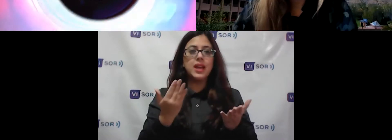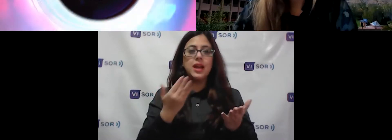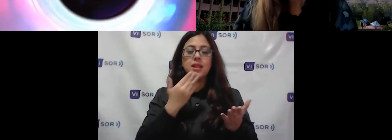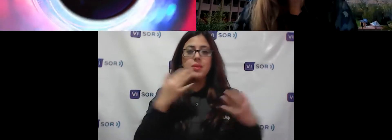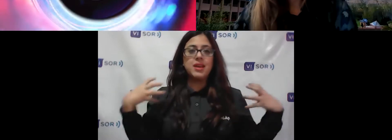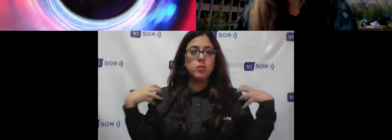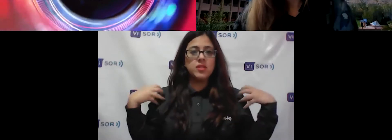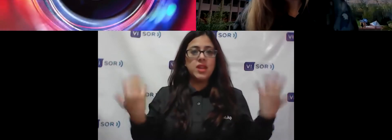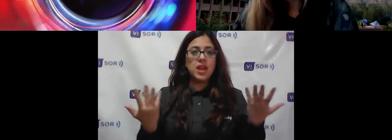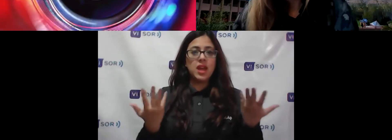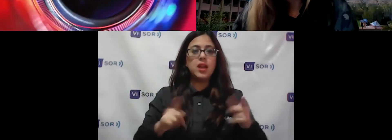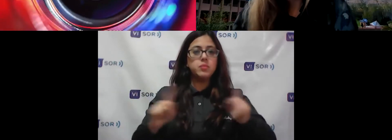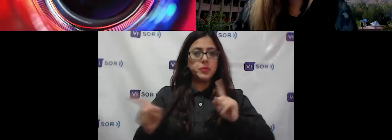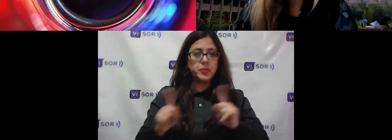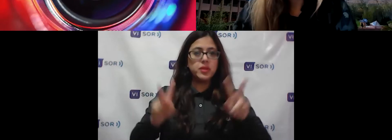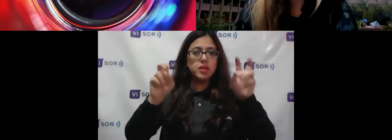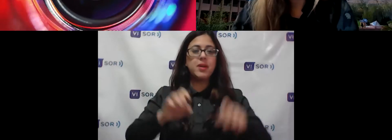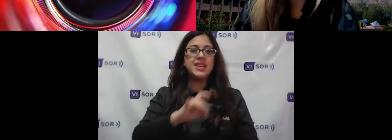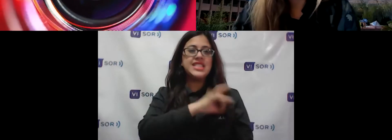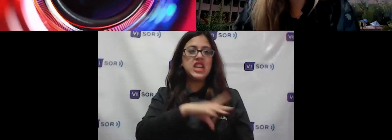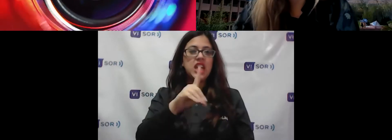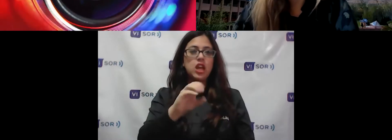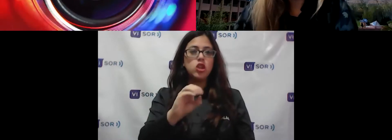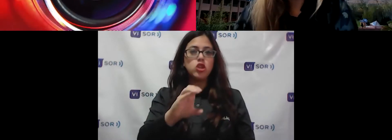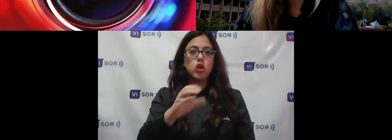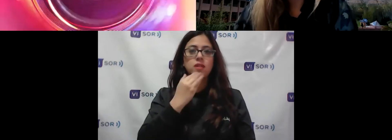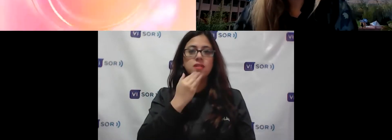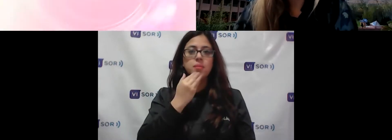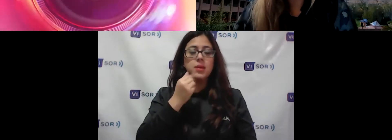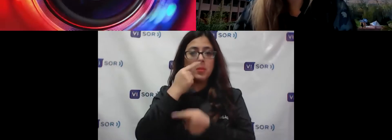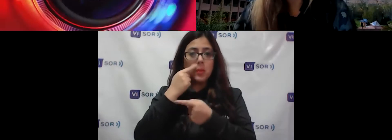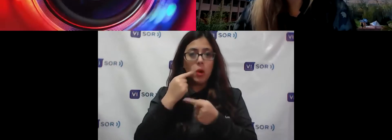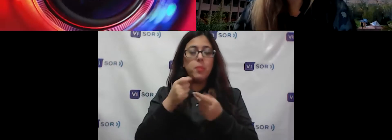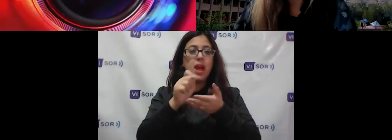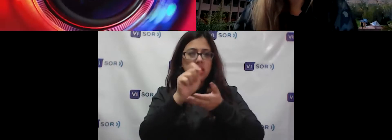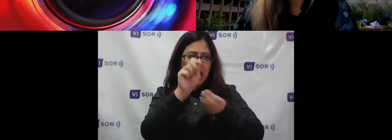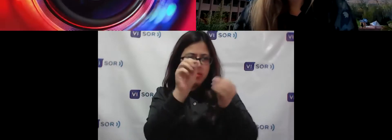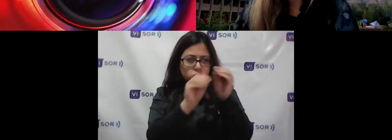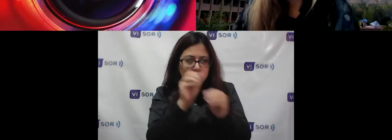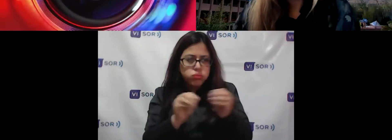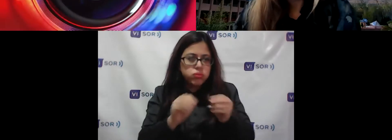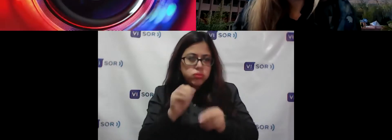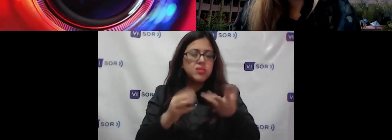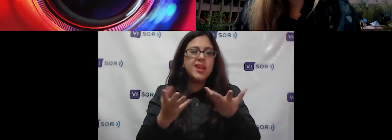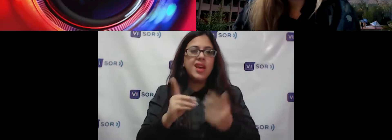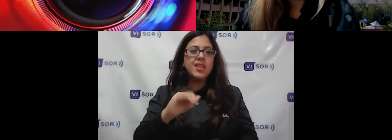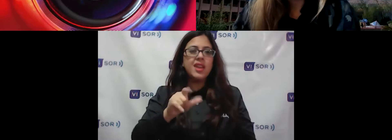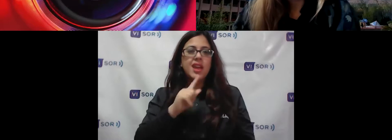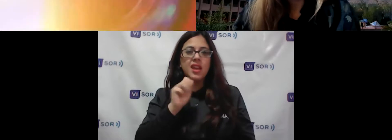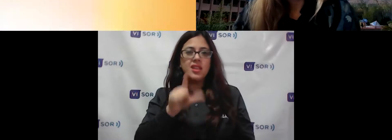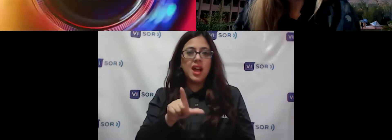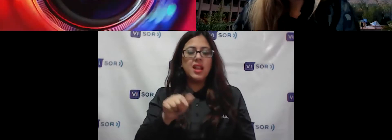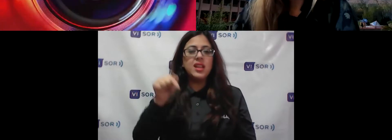y joaquín núñez animador digital de nuestra escuela actualmente look de perote en